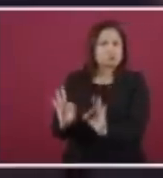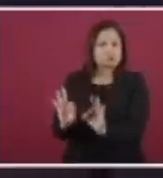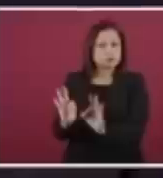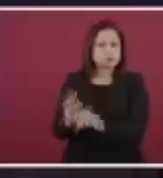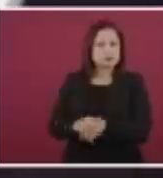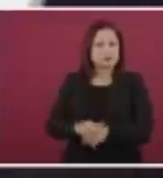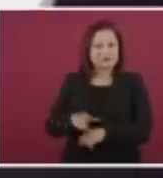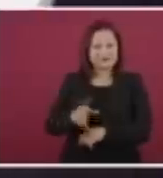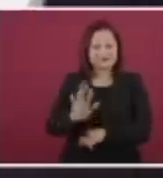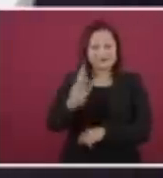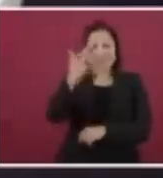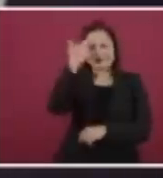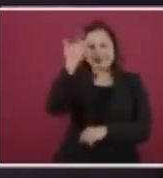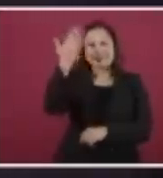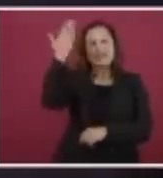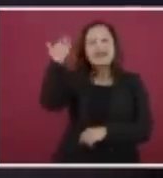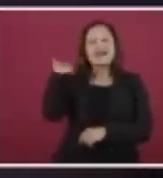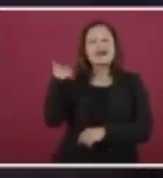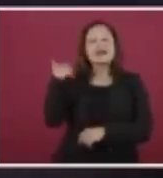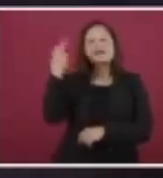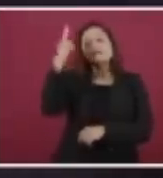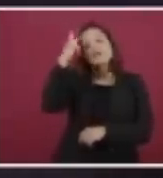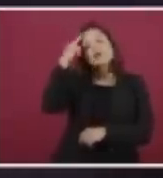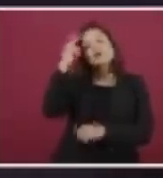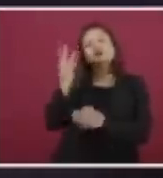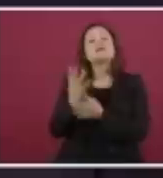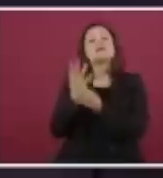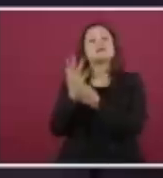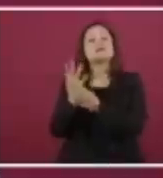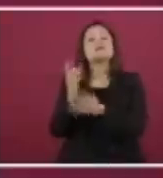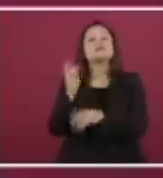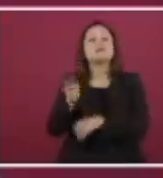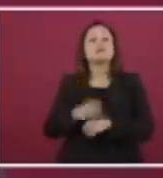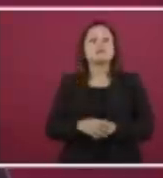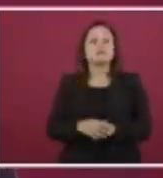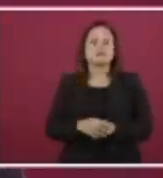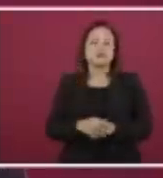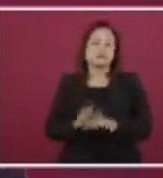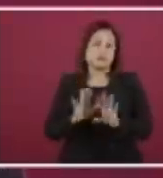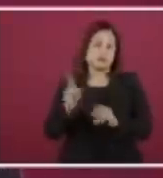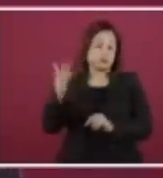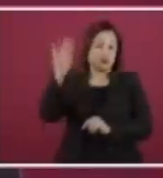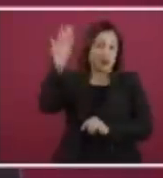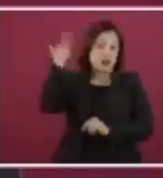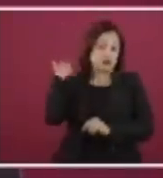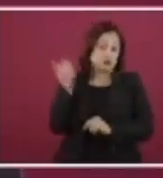Acuérdense lo que decía Porfirio Díaz, y así lo resolvía.